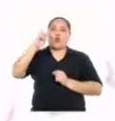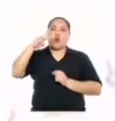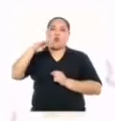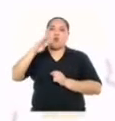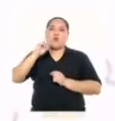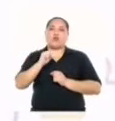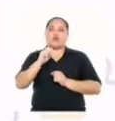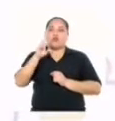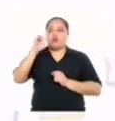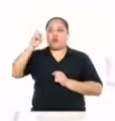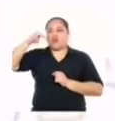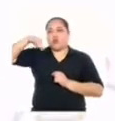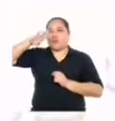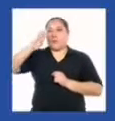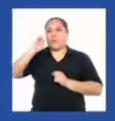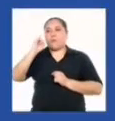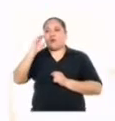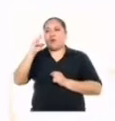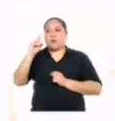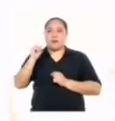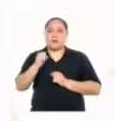romboides.